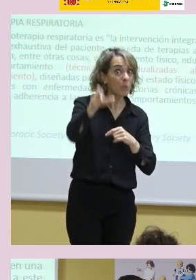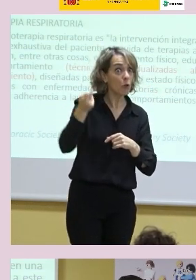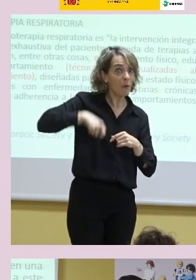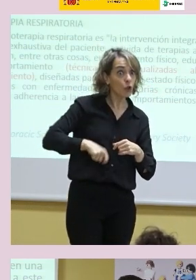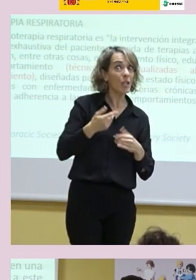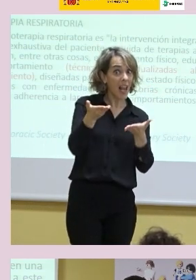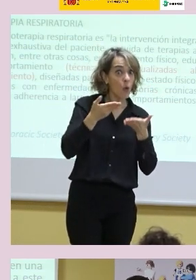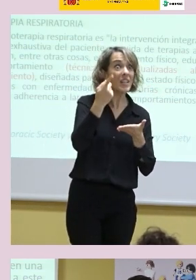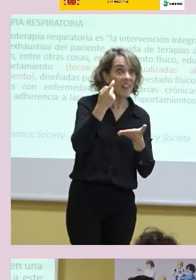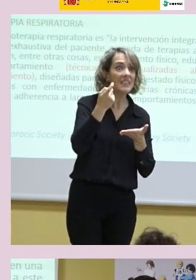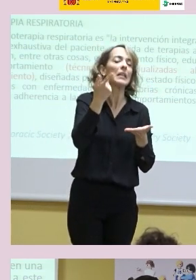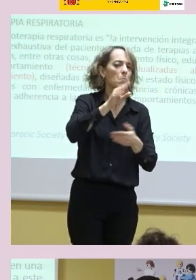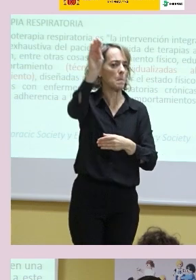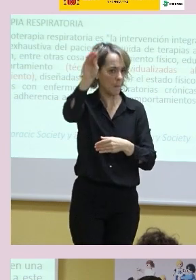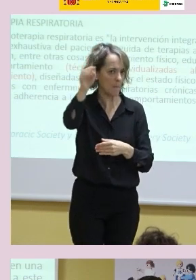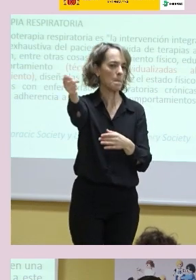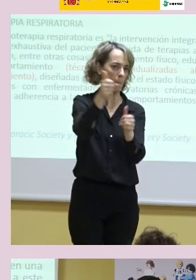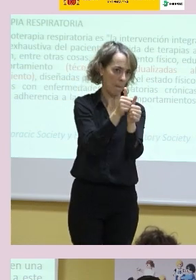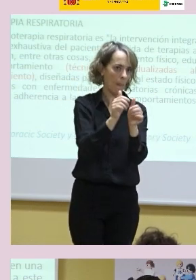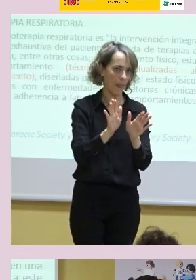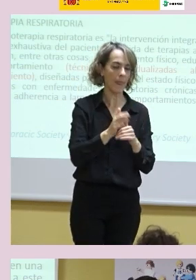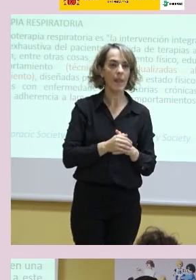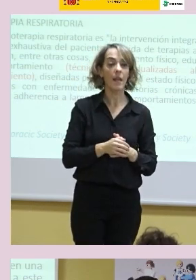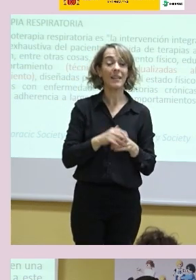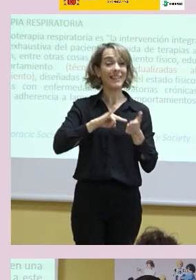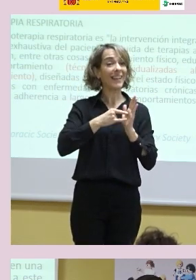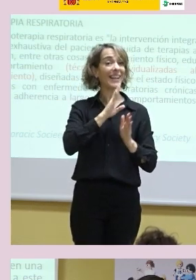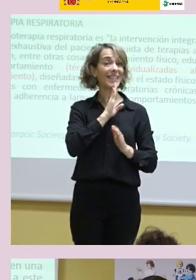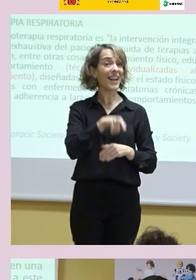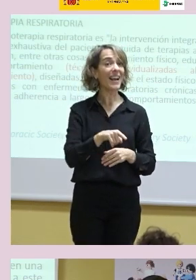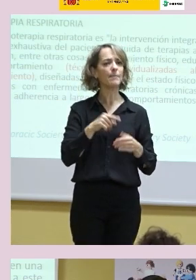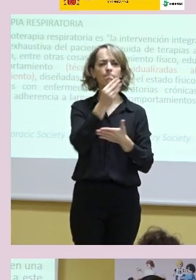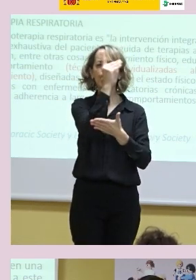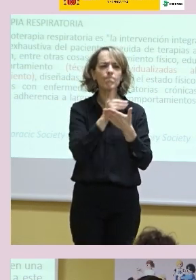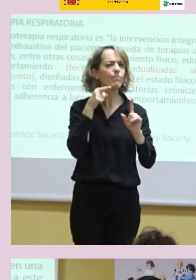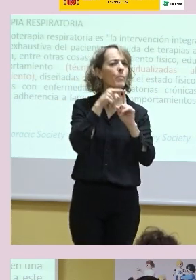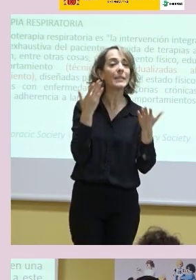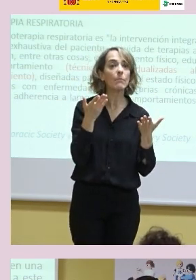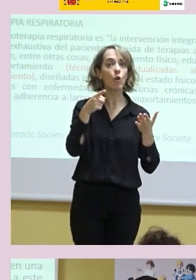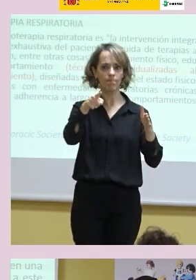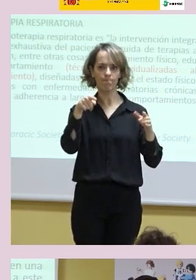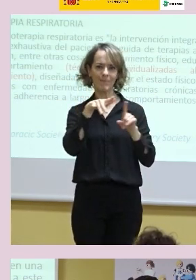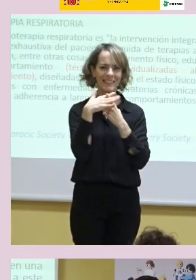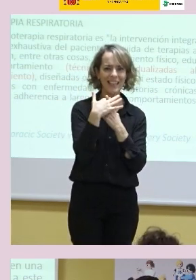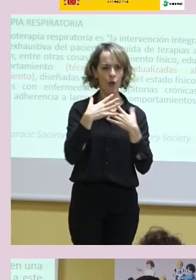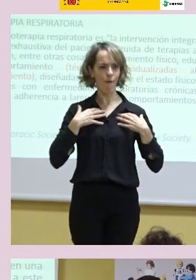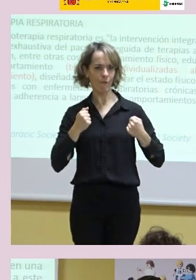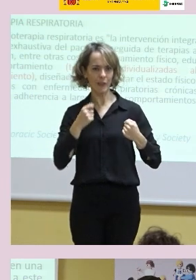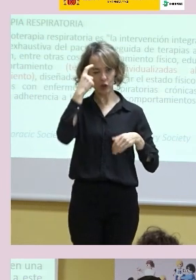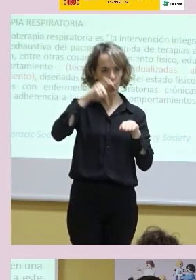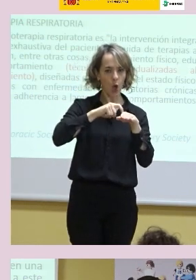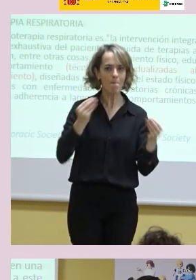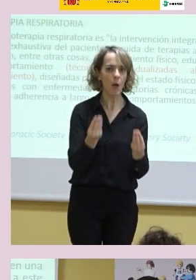acudir cuando es necesario, ¿no? Todas estas técnicas están diseñadas para mejorar el estado físico y psicológico de las